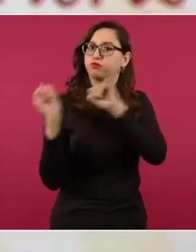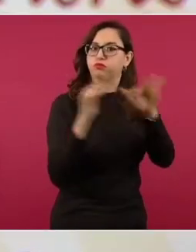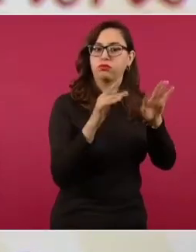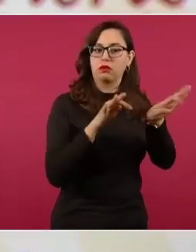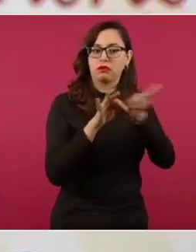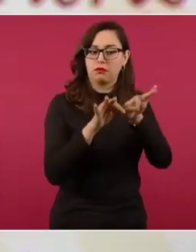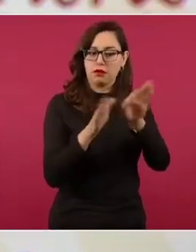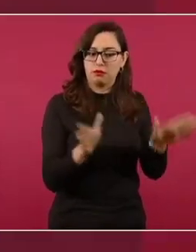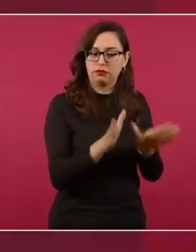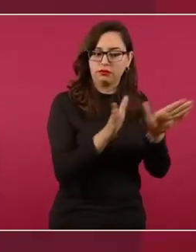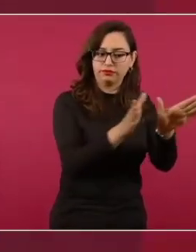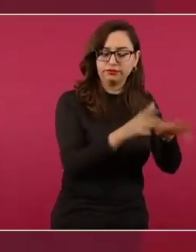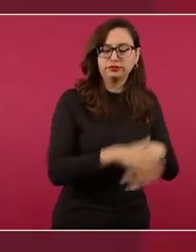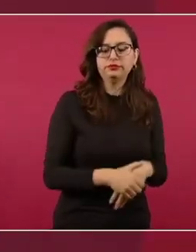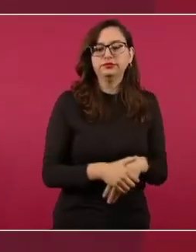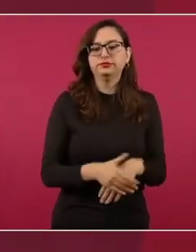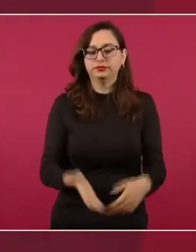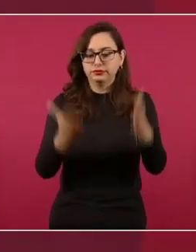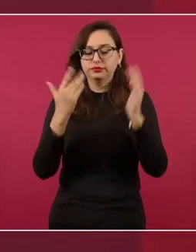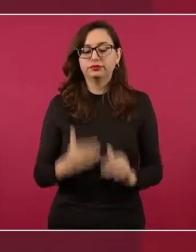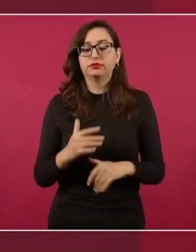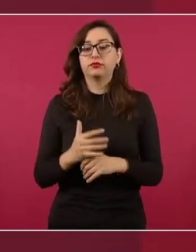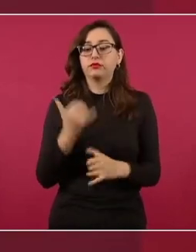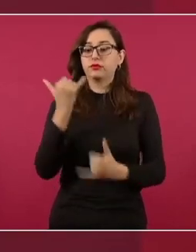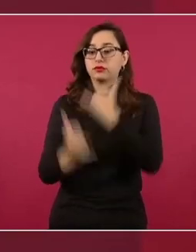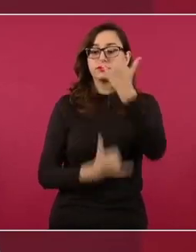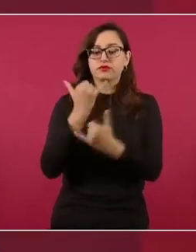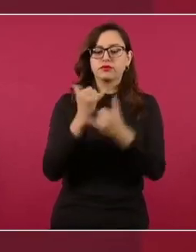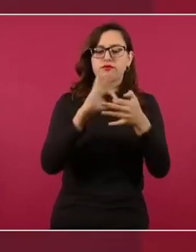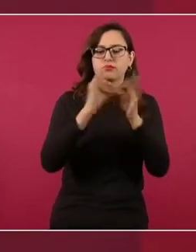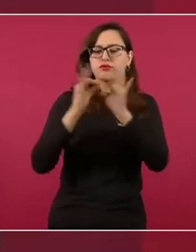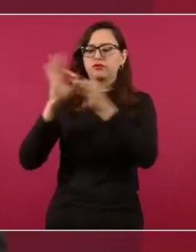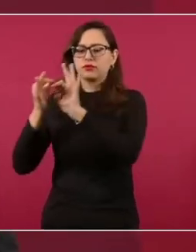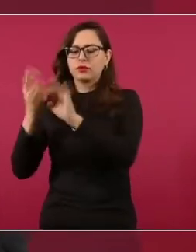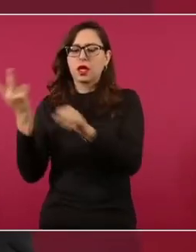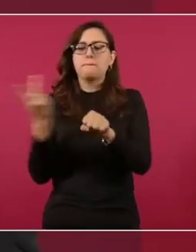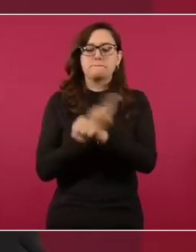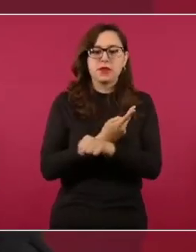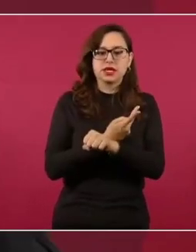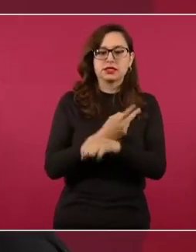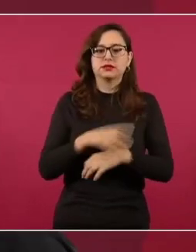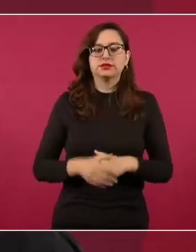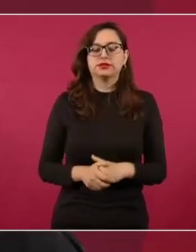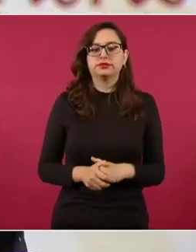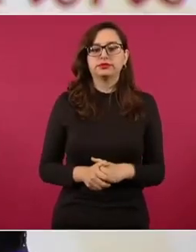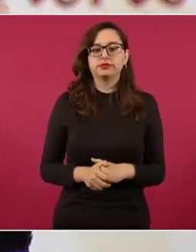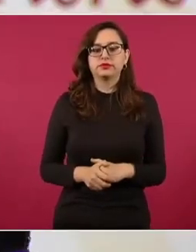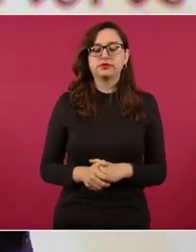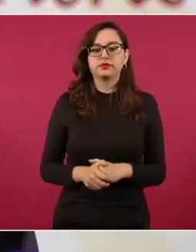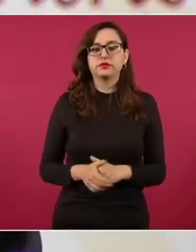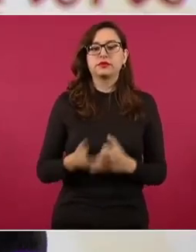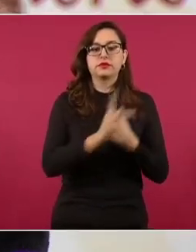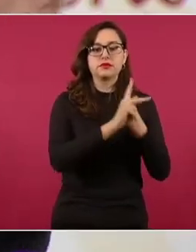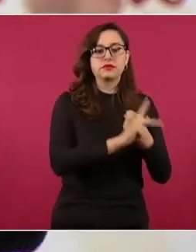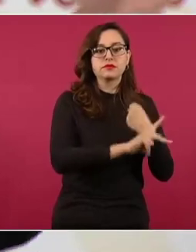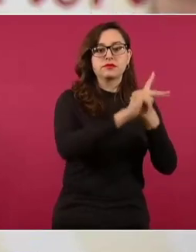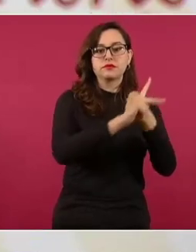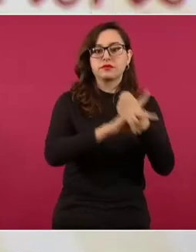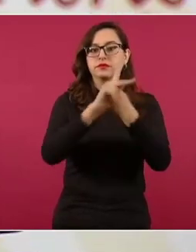de los Juegos Olímpicos, ¿cuál es la situación? Juegos Olímpicos cada vez están presentando las posiciones de cada país con